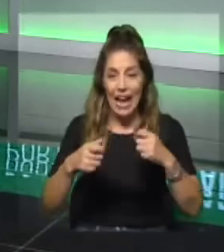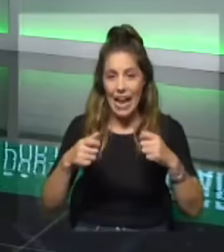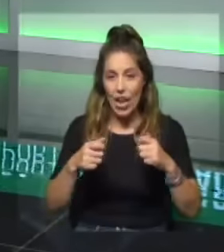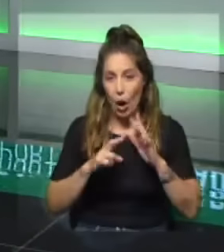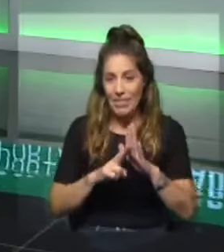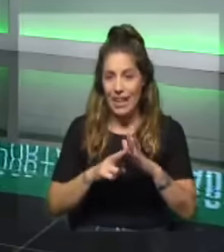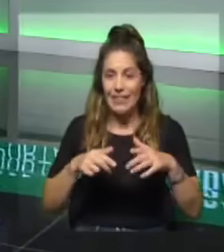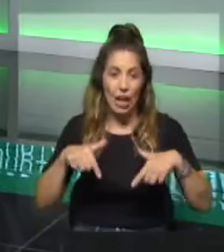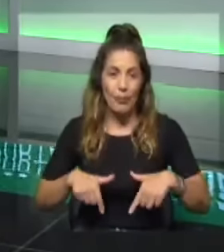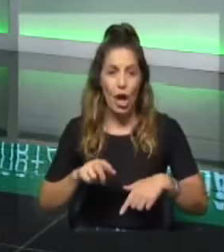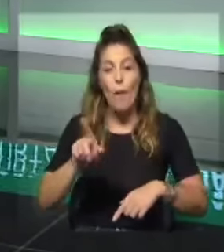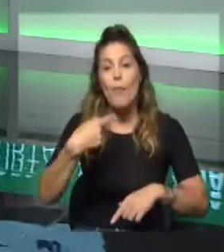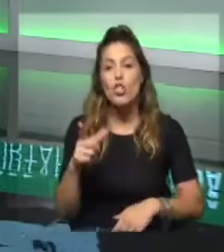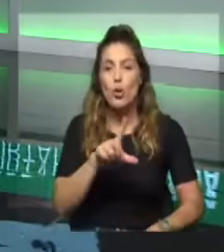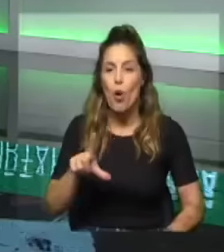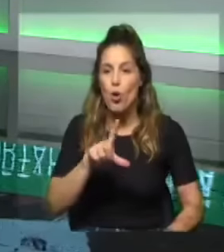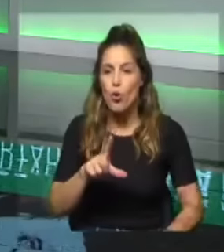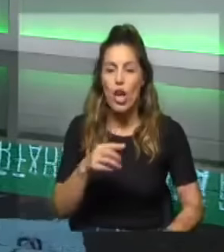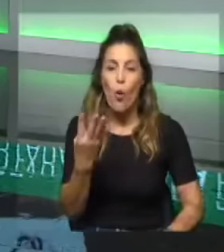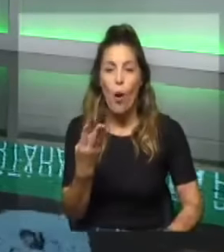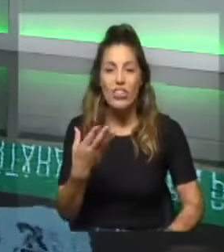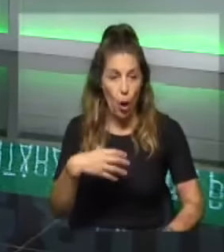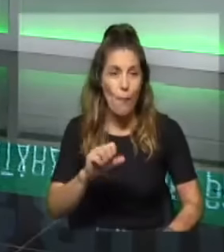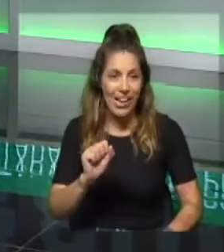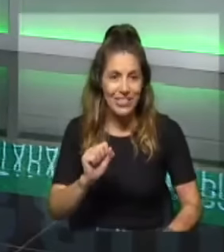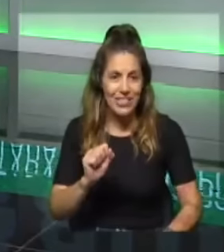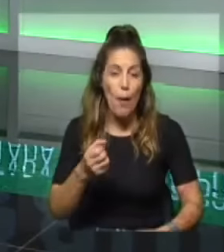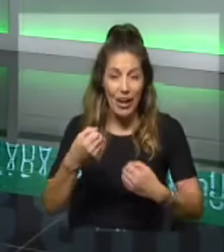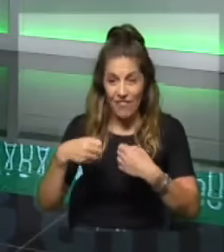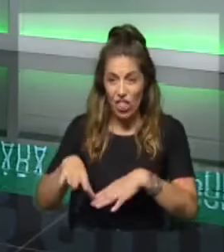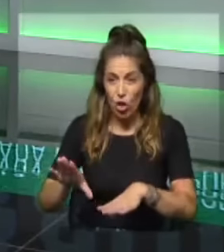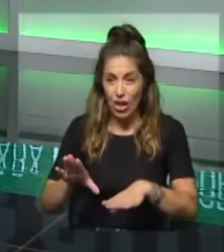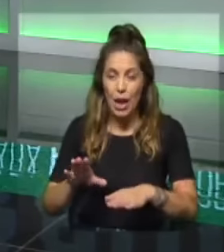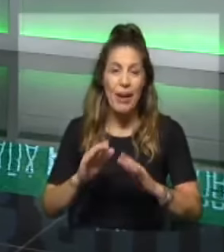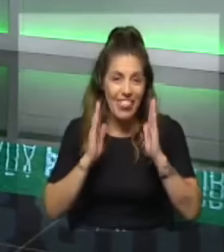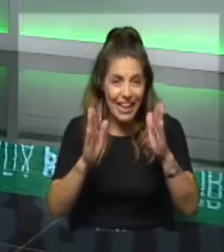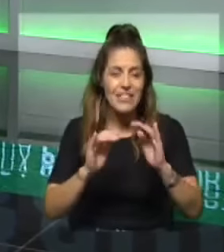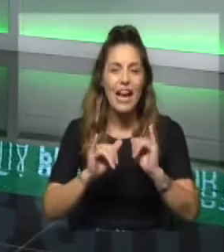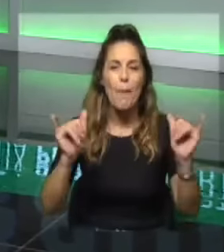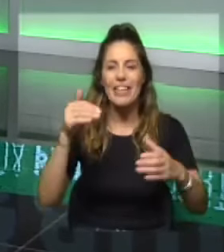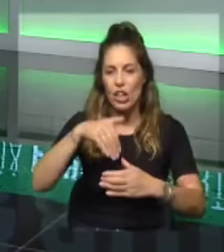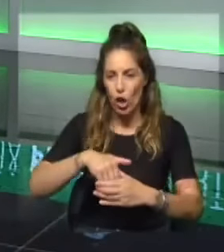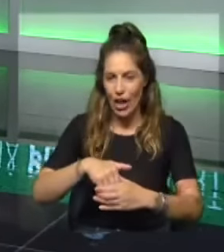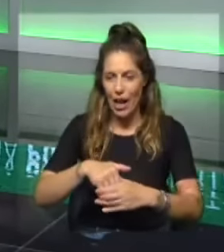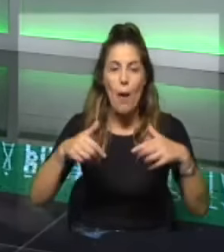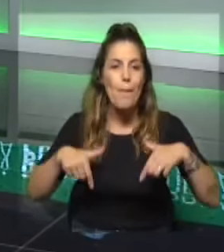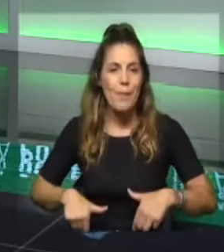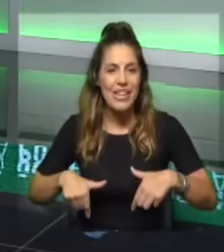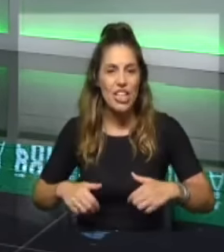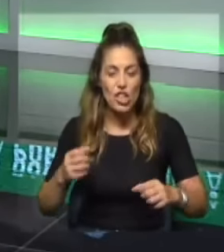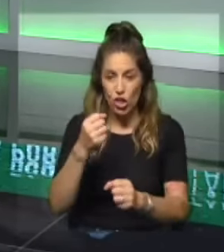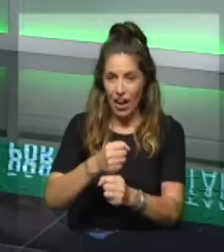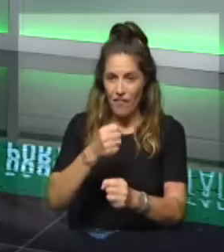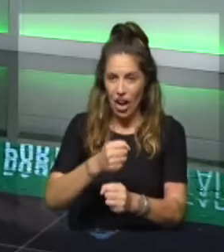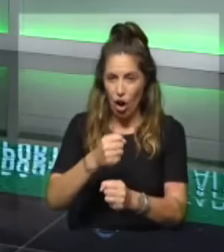lunes habrá cuatro más porque van a dejar sus cargos justamente para dedicarse a la campaña electoral atención los ministros de trabajo y